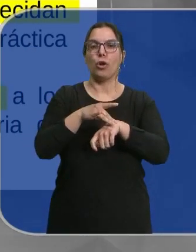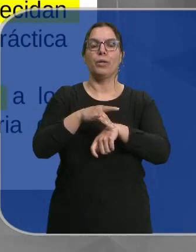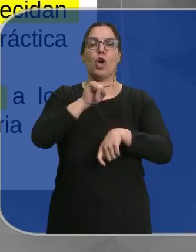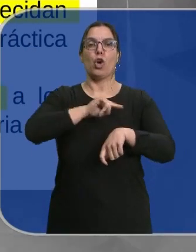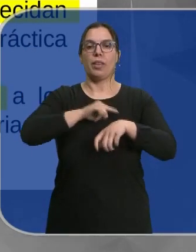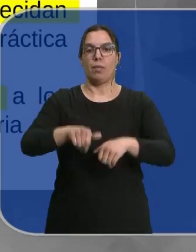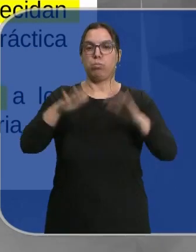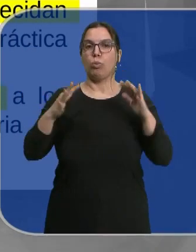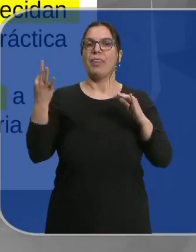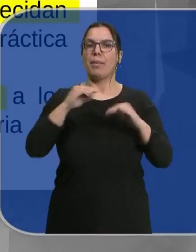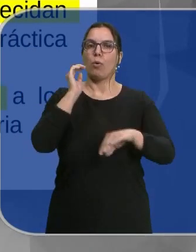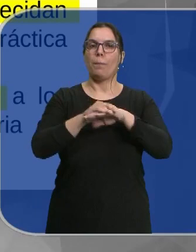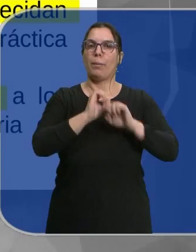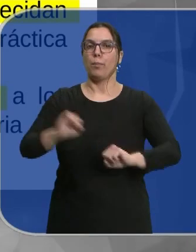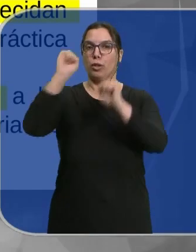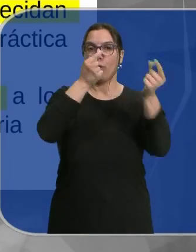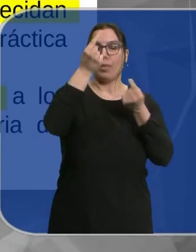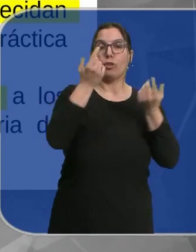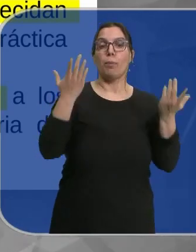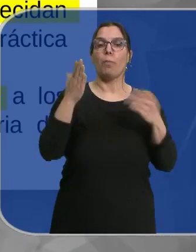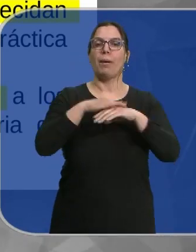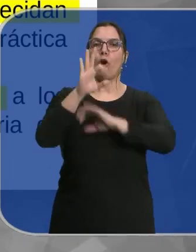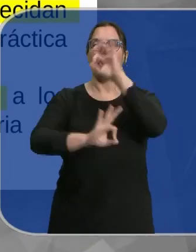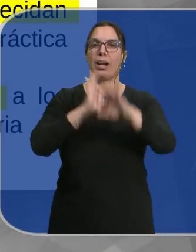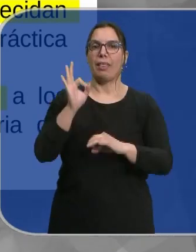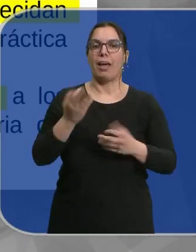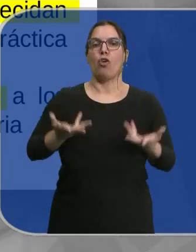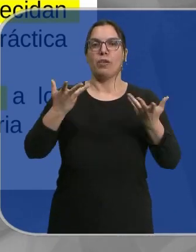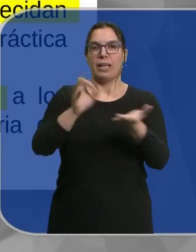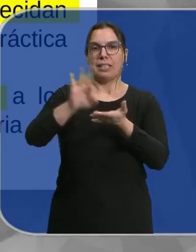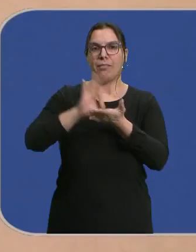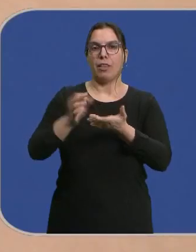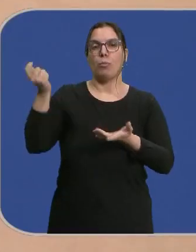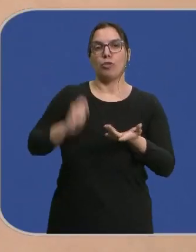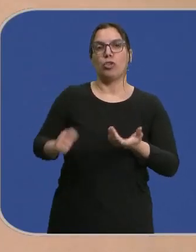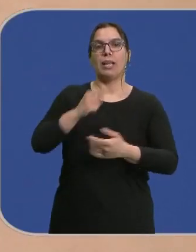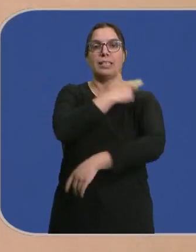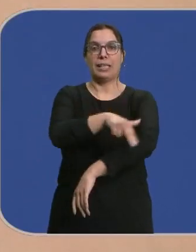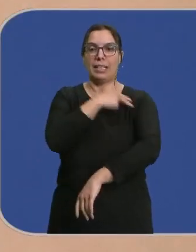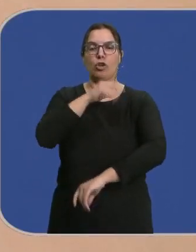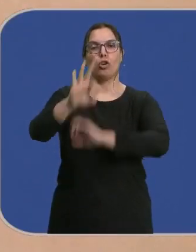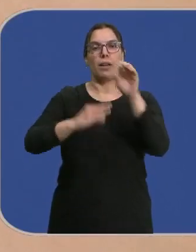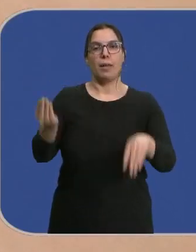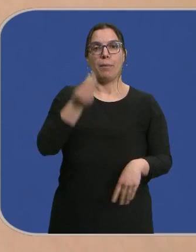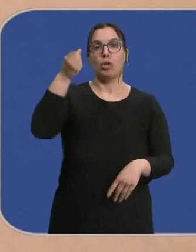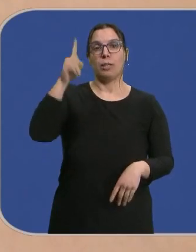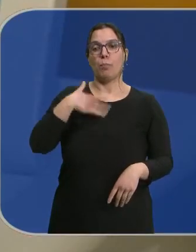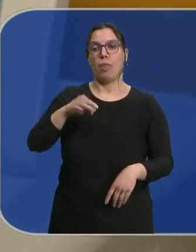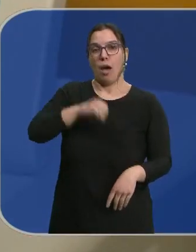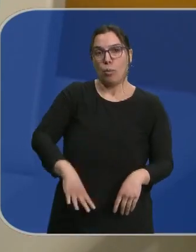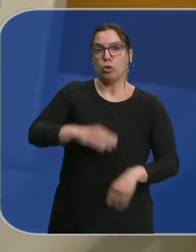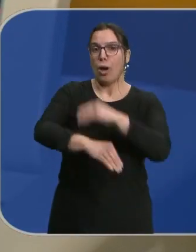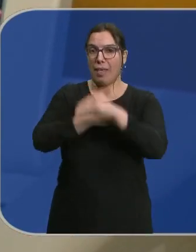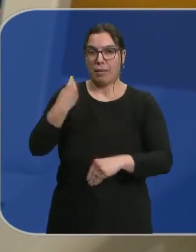la protección de datos y que servirá para facilitar la organización del personal sanitario y que los abortos puedan